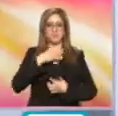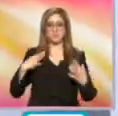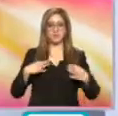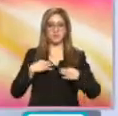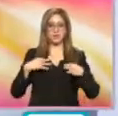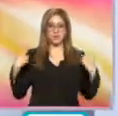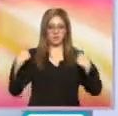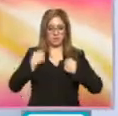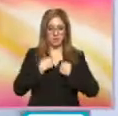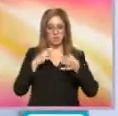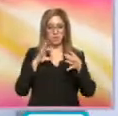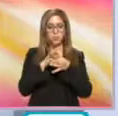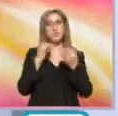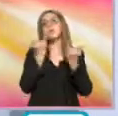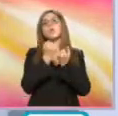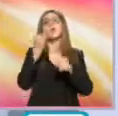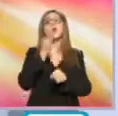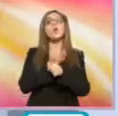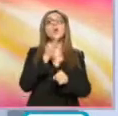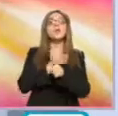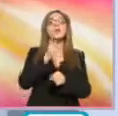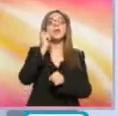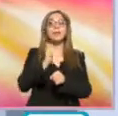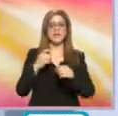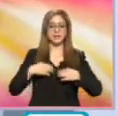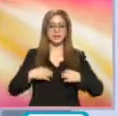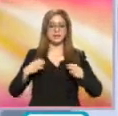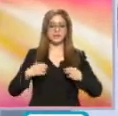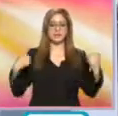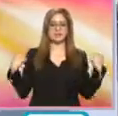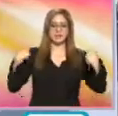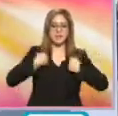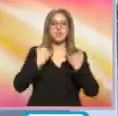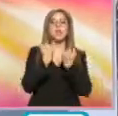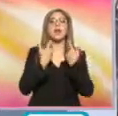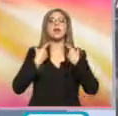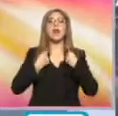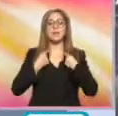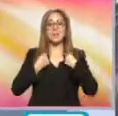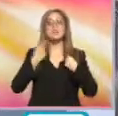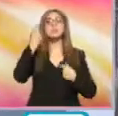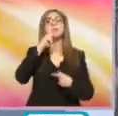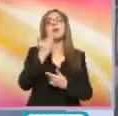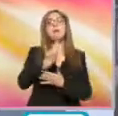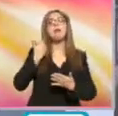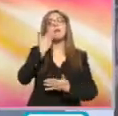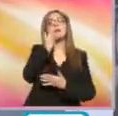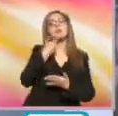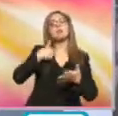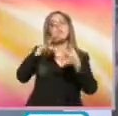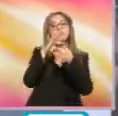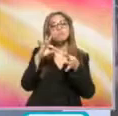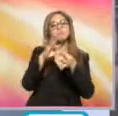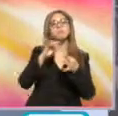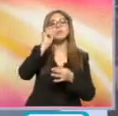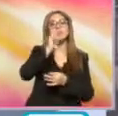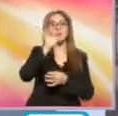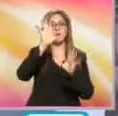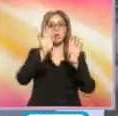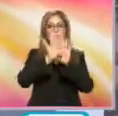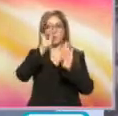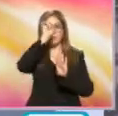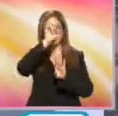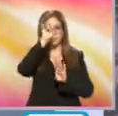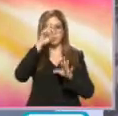El día de hoy vamos a hablar un poco de combinaciones entre saco y camisa. Muy bien. Pero para hablar de esto, primero les tengo que explicar como el protocolo de cuál es la camisa